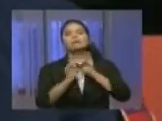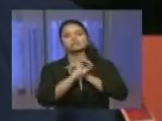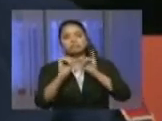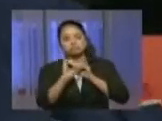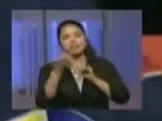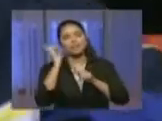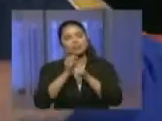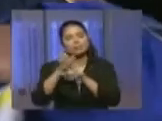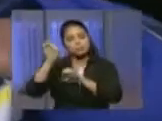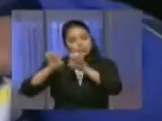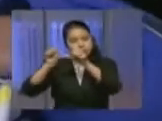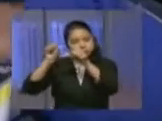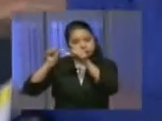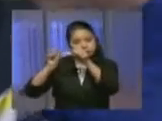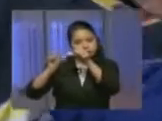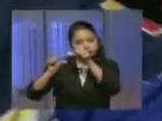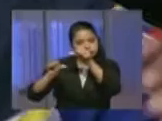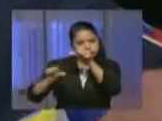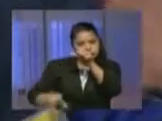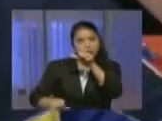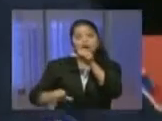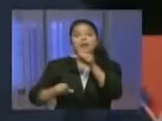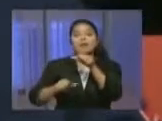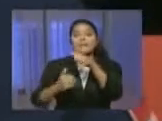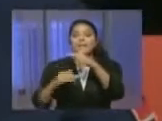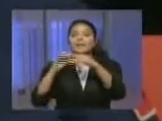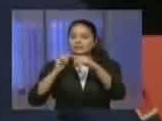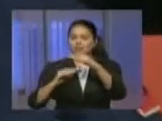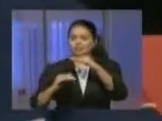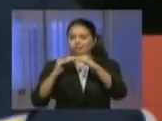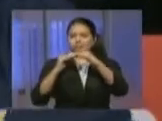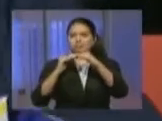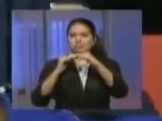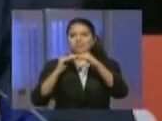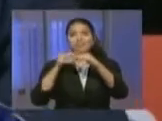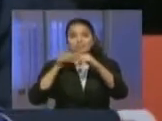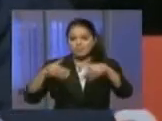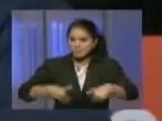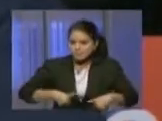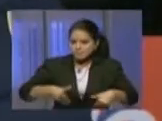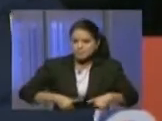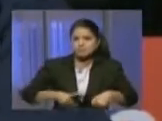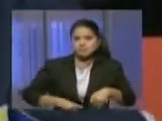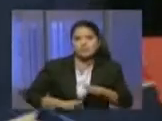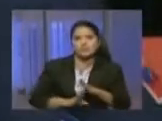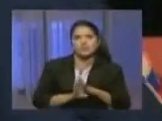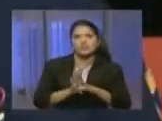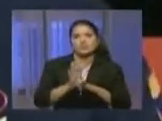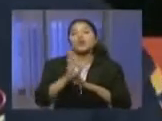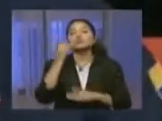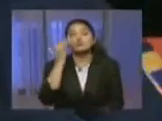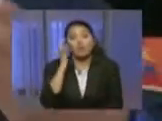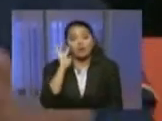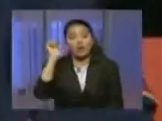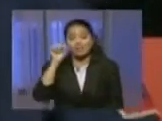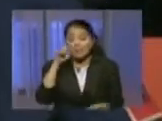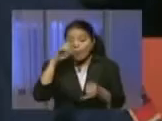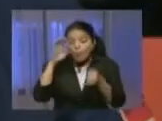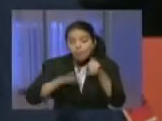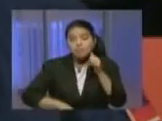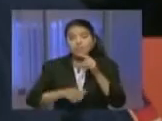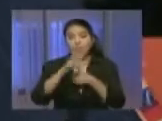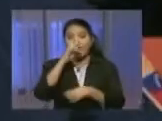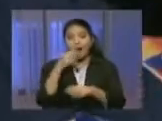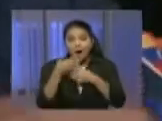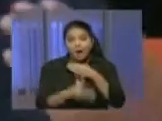nacional nos decía que llegamos a un techo que debíamos superar y yo creo que este último año de gestión que usted ha dirigido